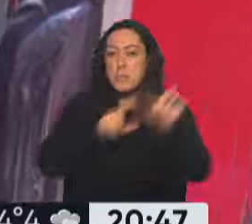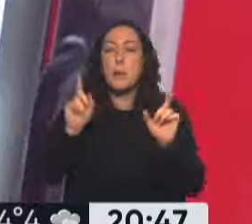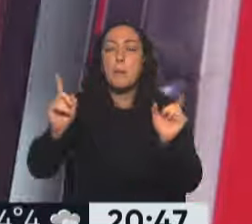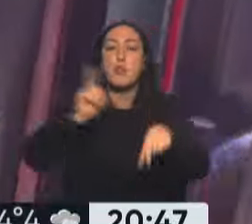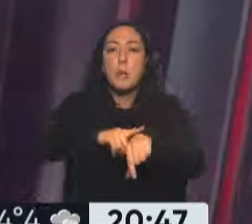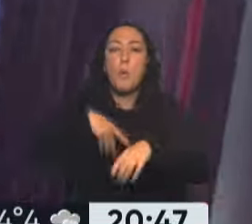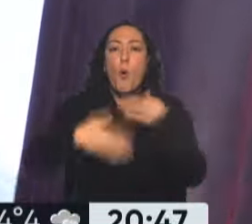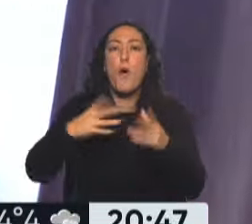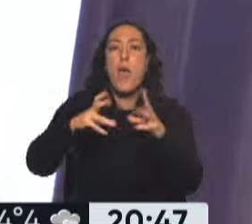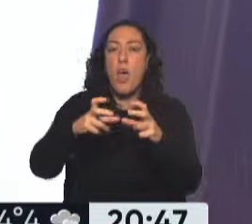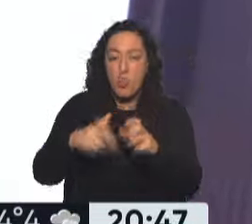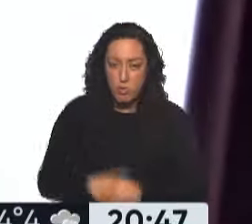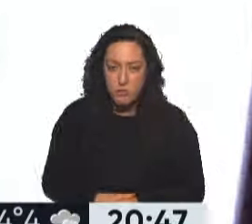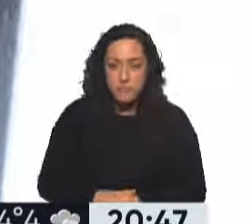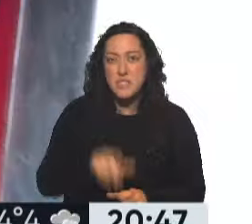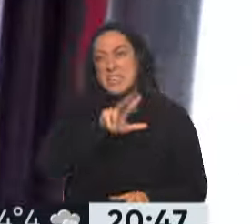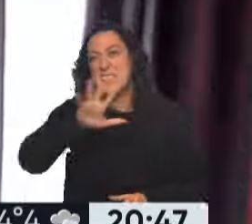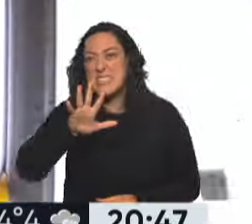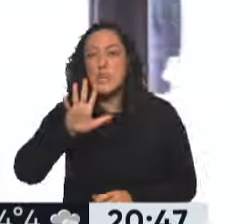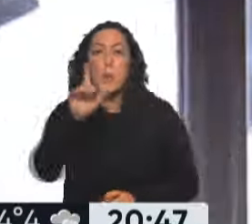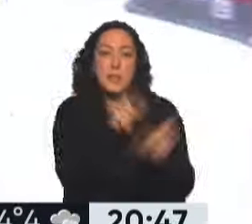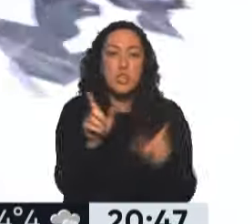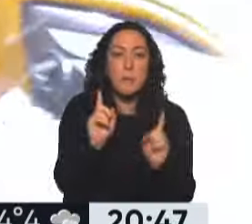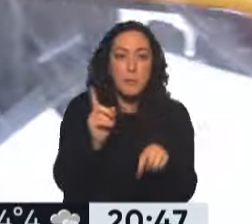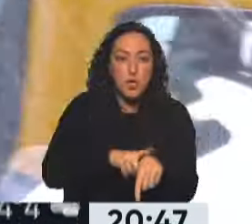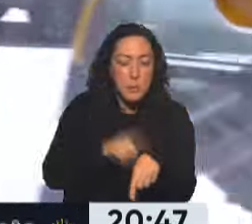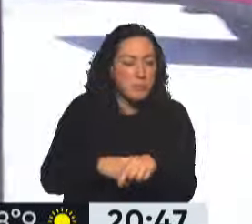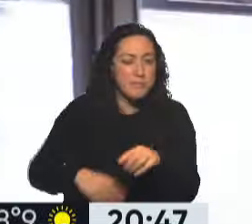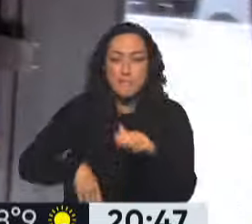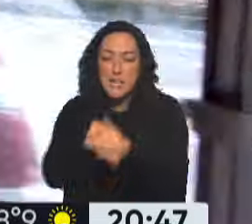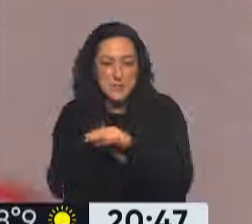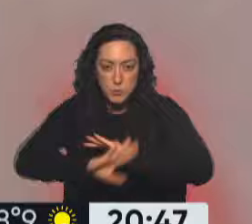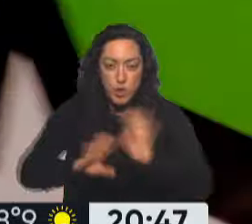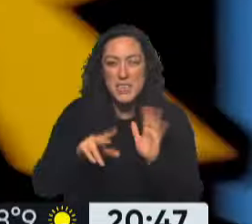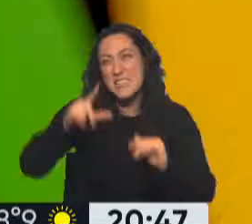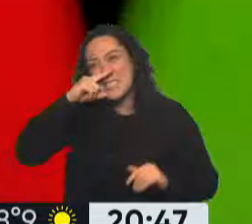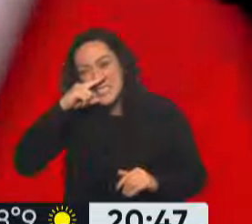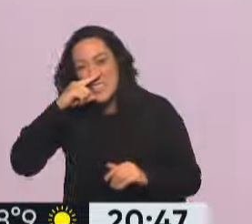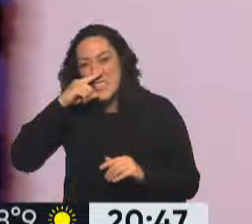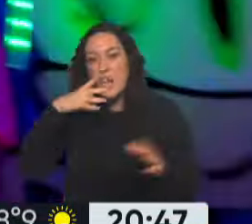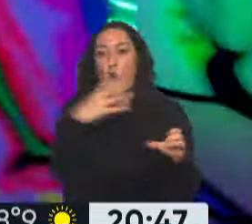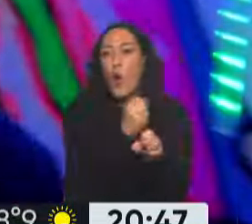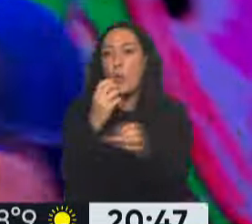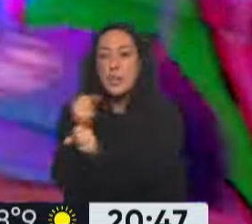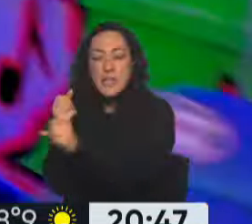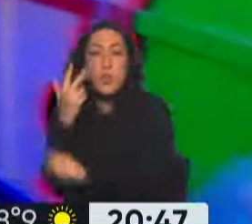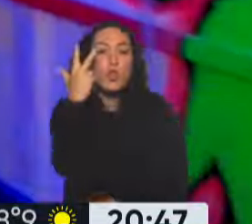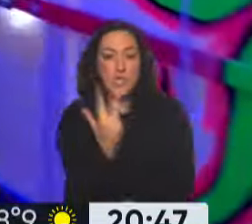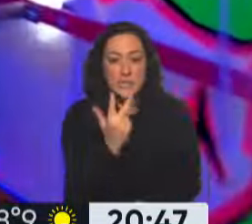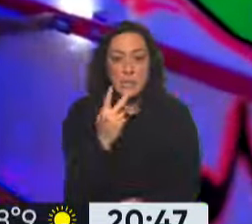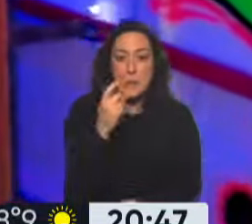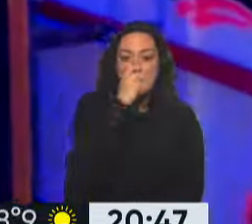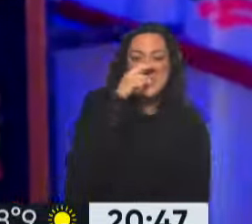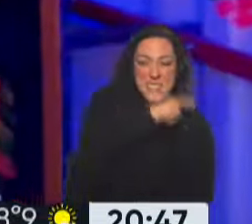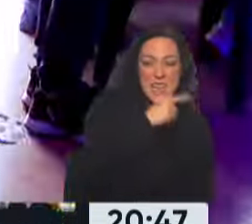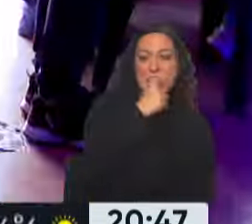videojuegos. Acá más o menos pueden entrar 35 personas jugando al máximo, 37, y tenemos tres Bondi Gamer en la puerta donde entran 27